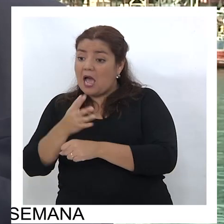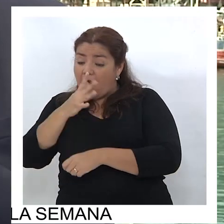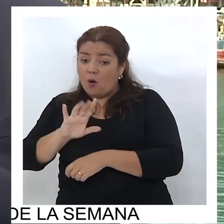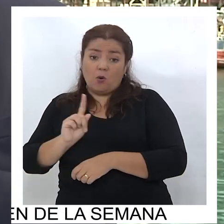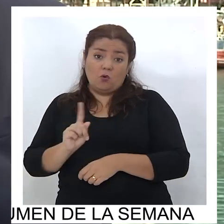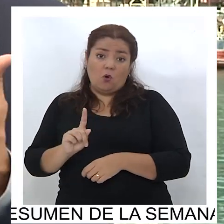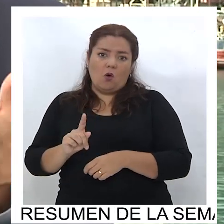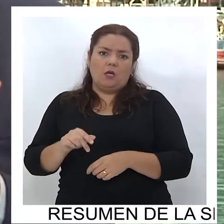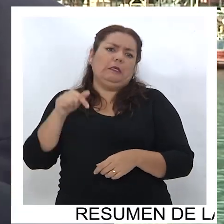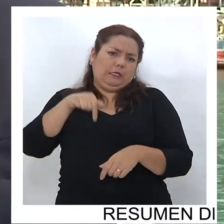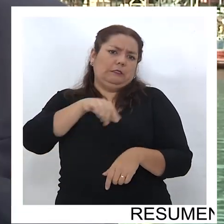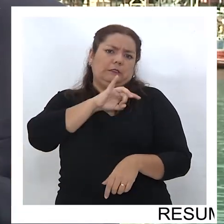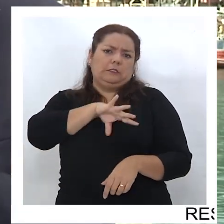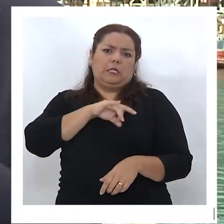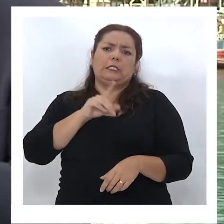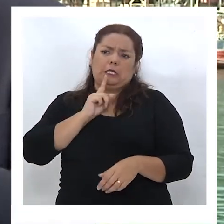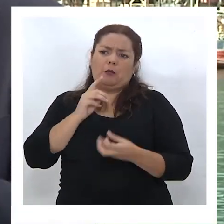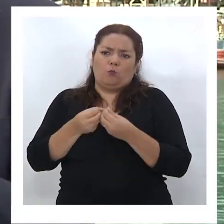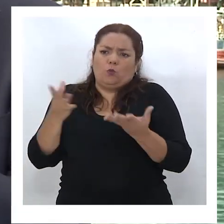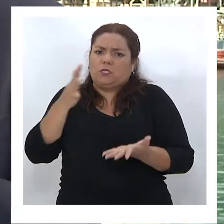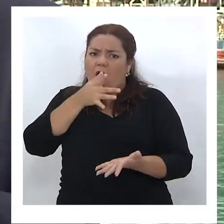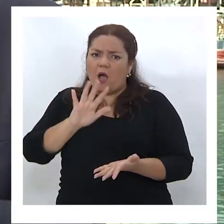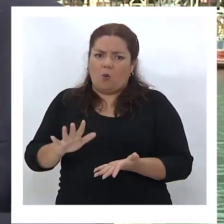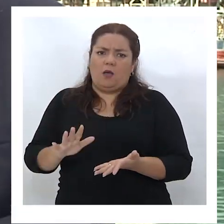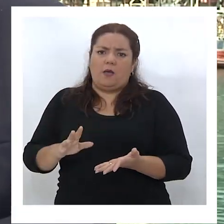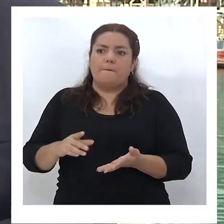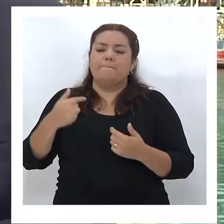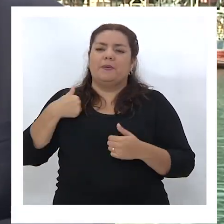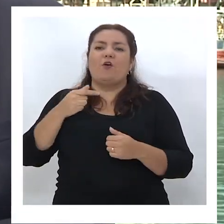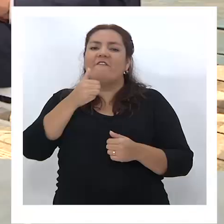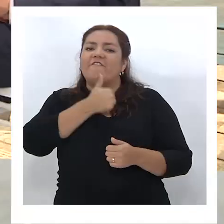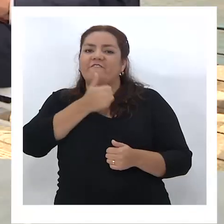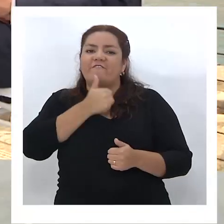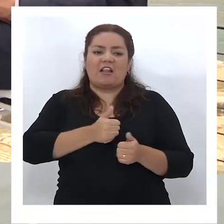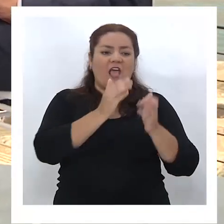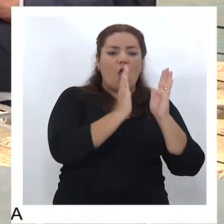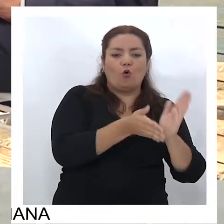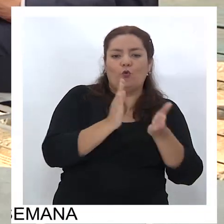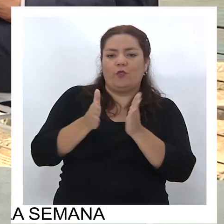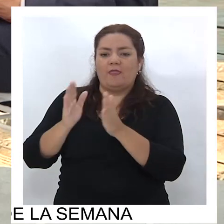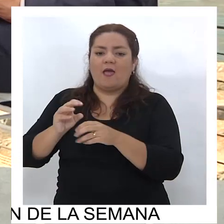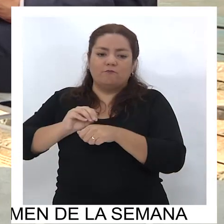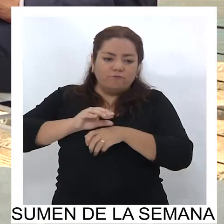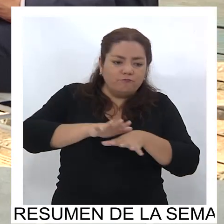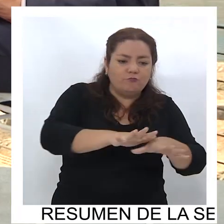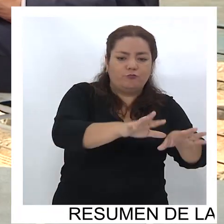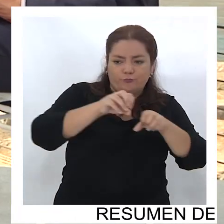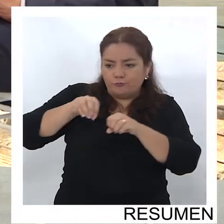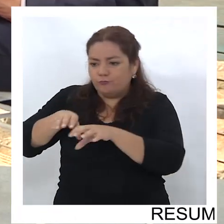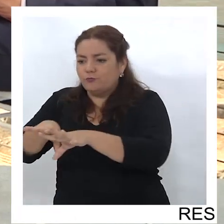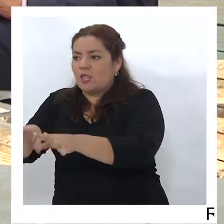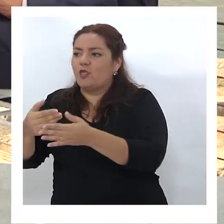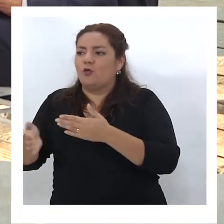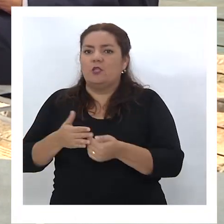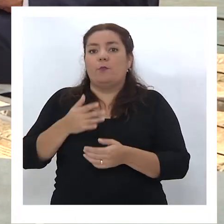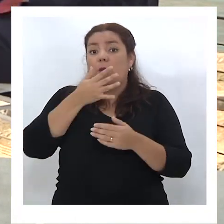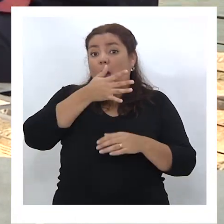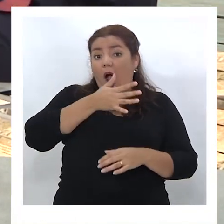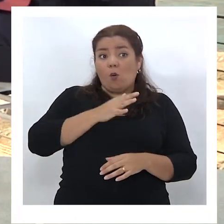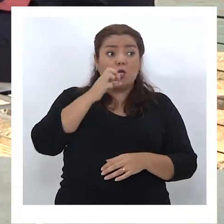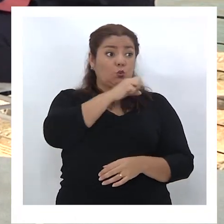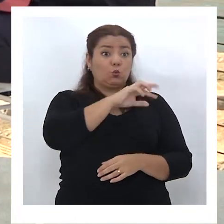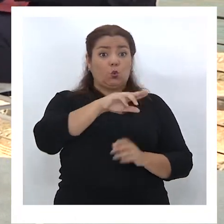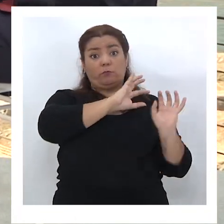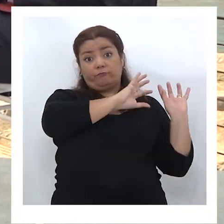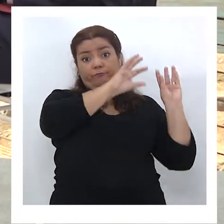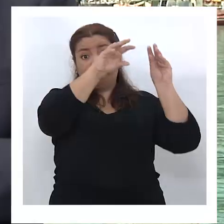tenemos, es un país que tiene agua, digamos, y que podemos de alguna forma administrarla. De hecho, alguna vez se ha hablado de la carretera hídrica, de traer agua desde el sur al norte.